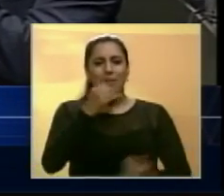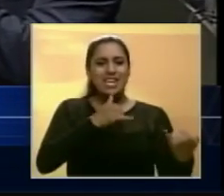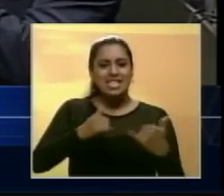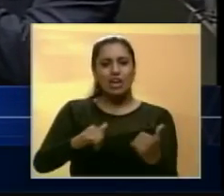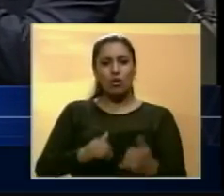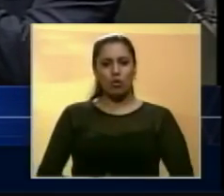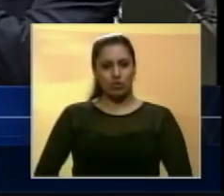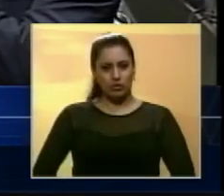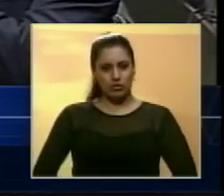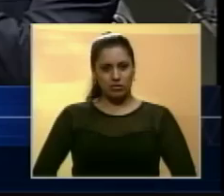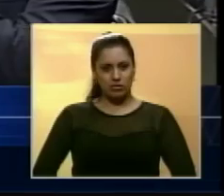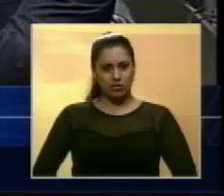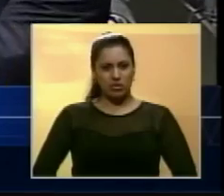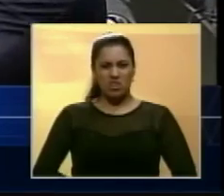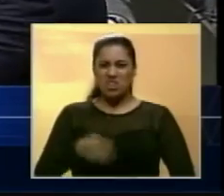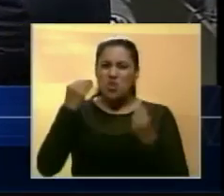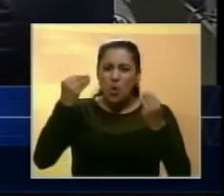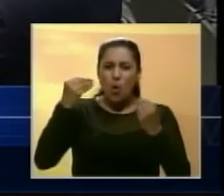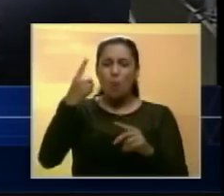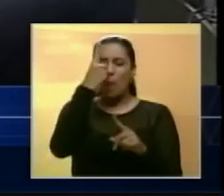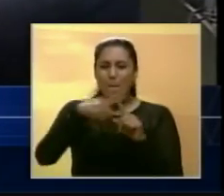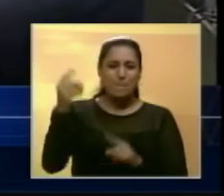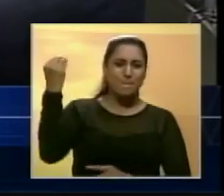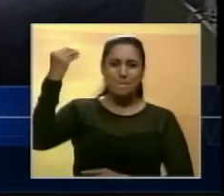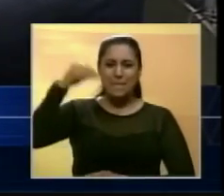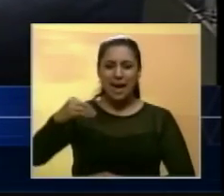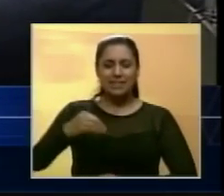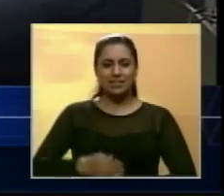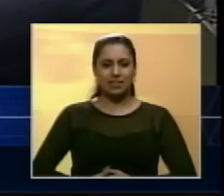hijos. Y